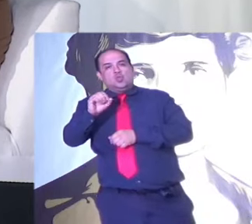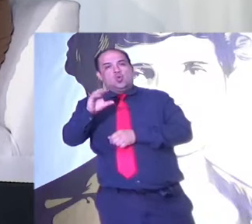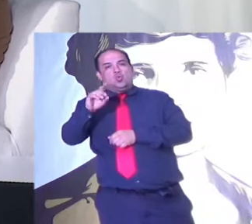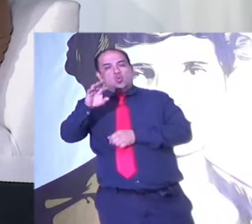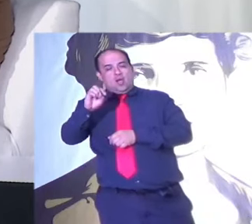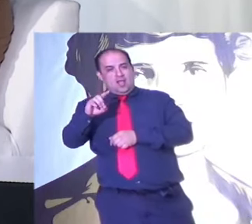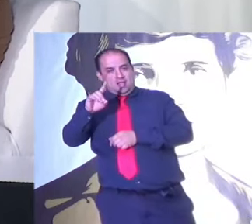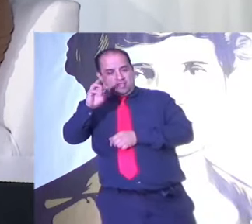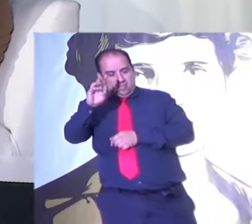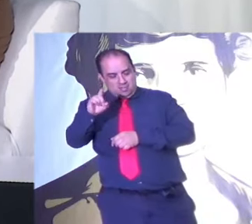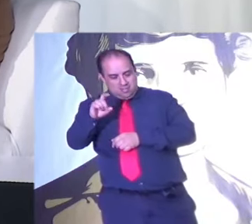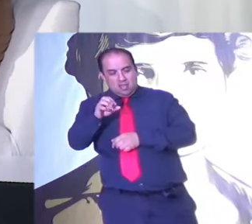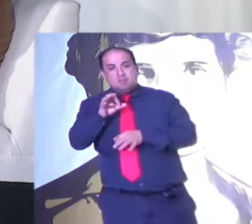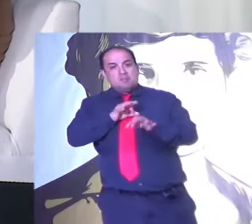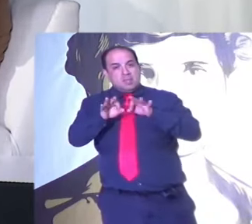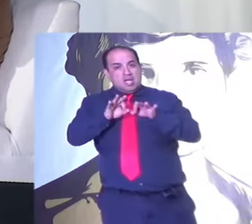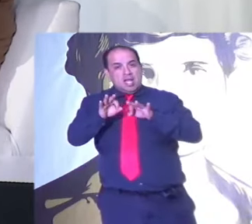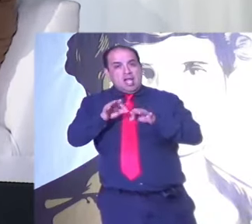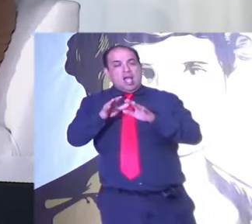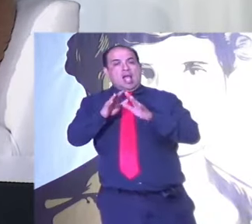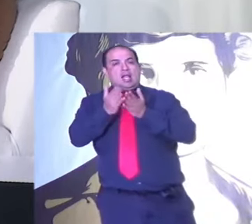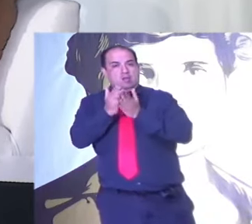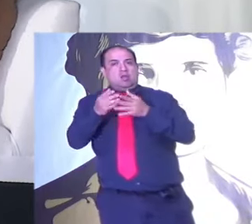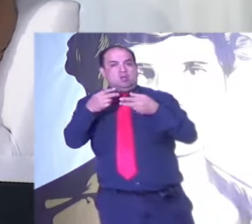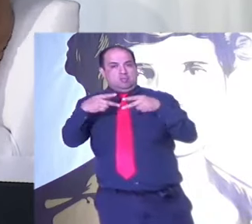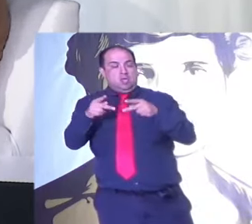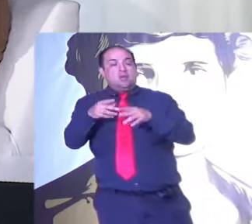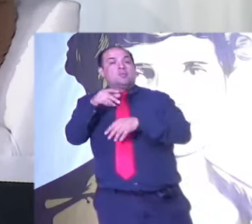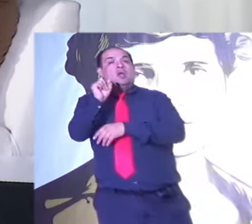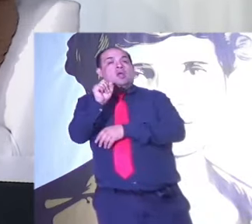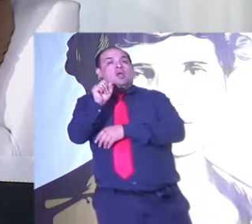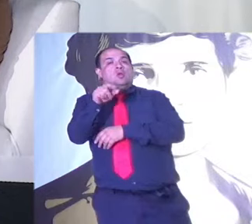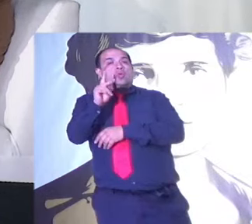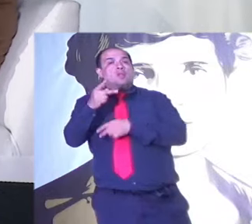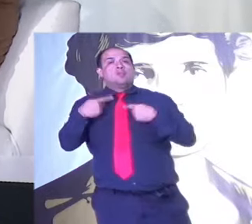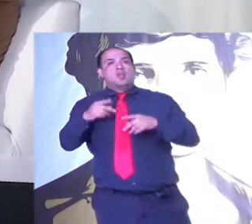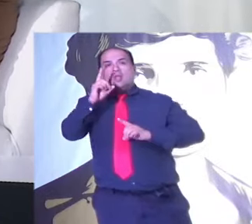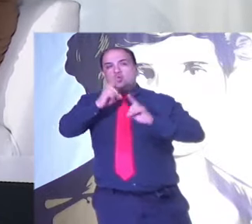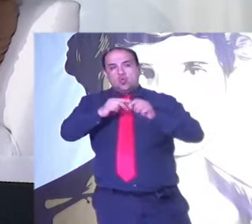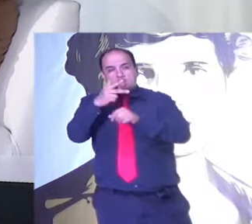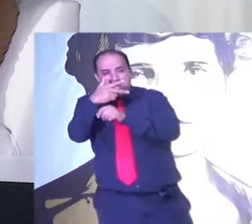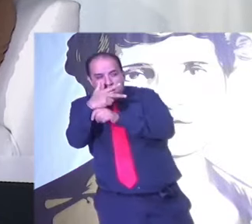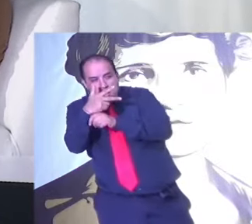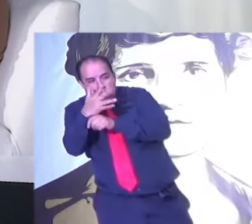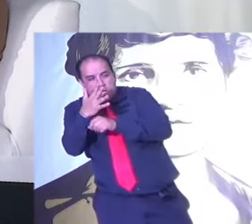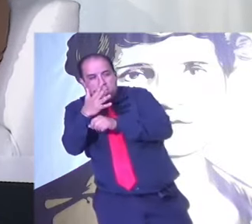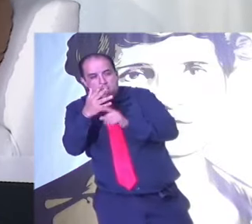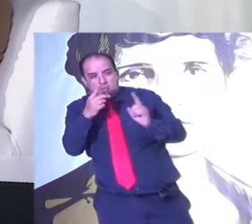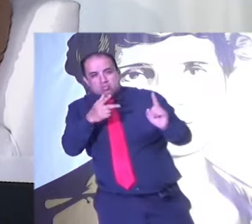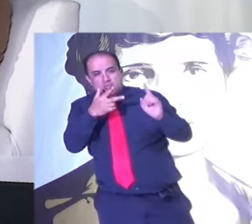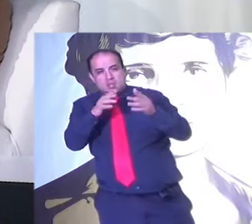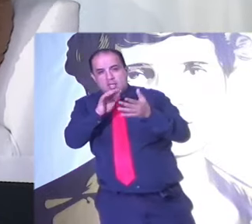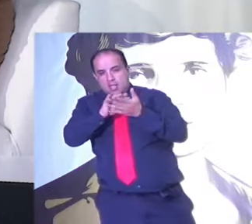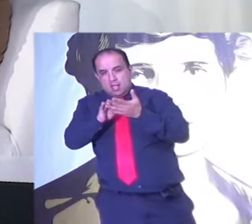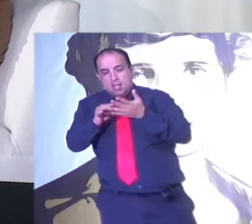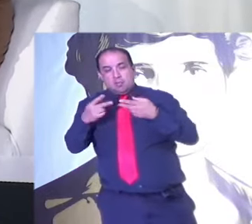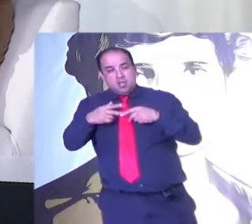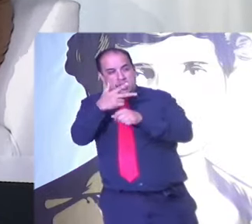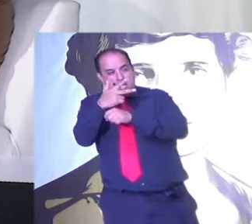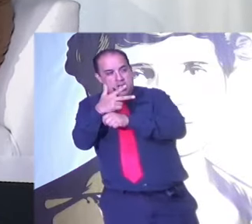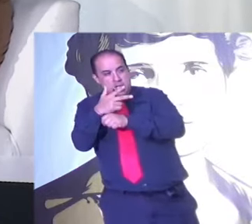trabajando de cerillo en un supermercado, y una pareja está dudando y lo están grabando, y le leen, el que lo está grabando